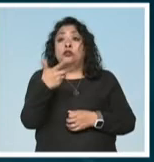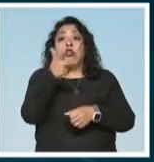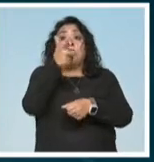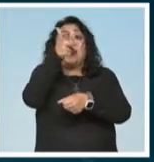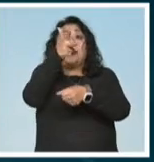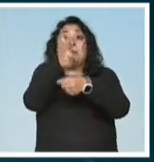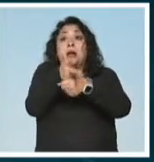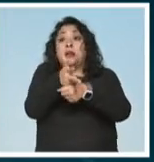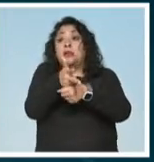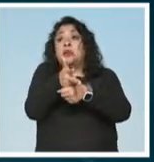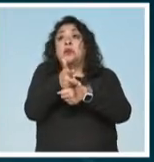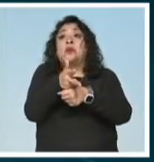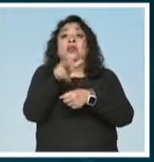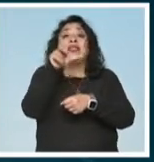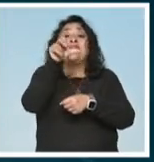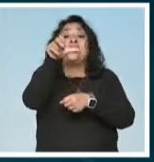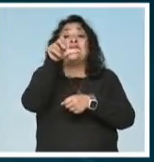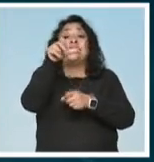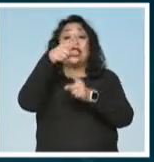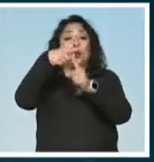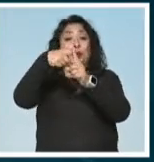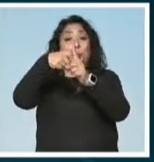grabando a menos de 16 grados,